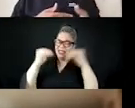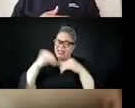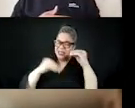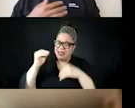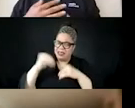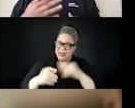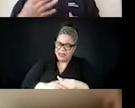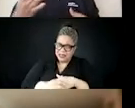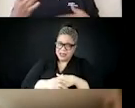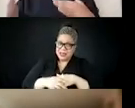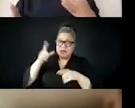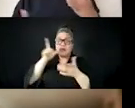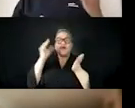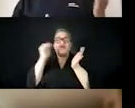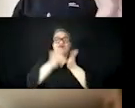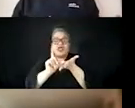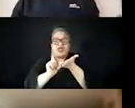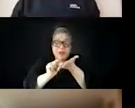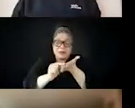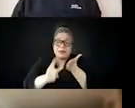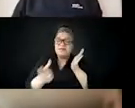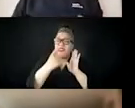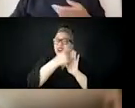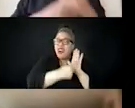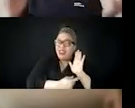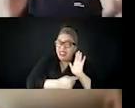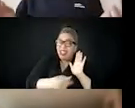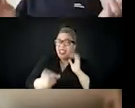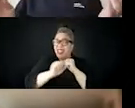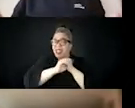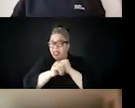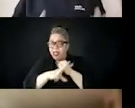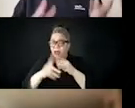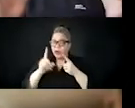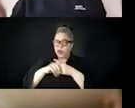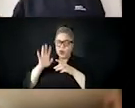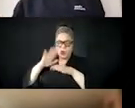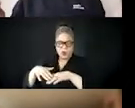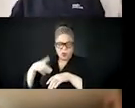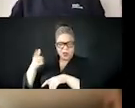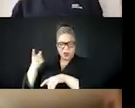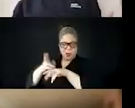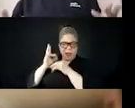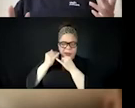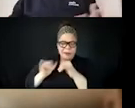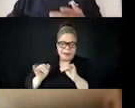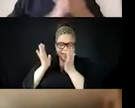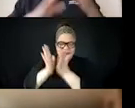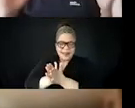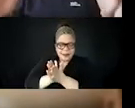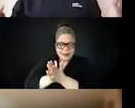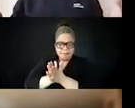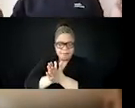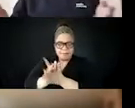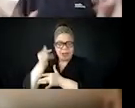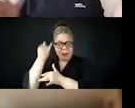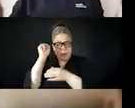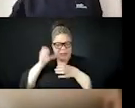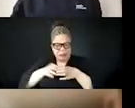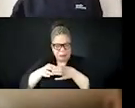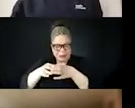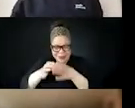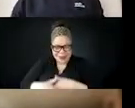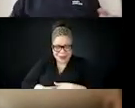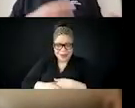planteaban artículos en los periódicos para descreditar a estos líderes